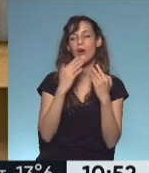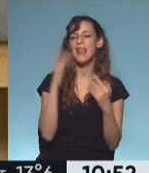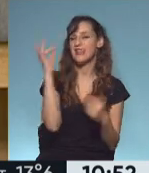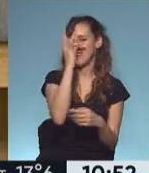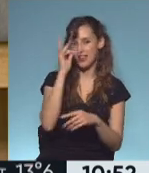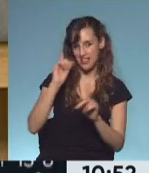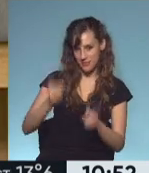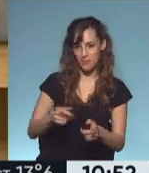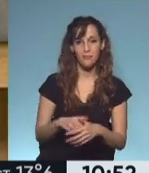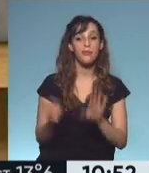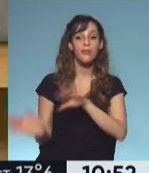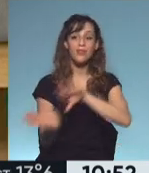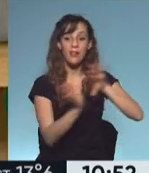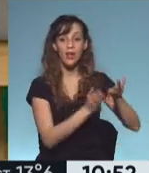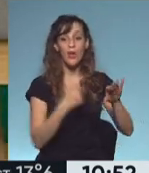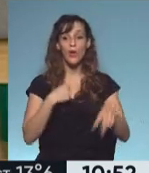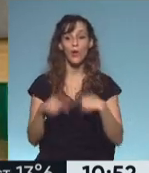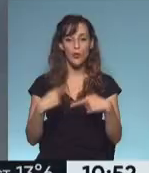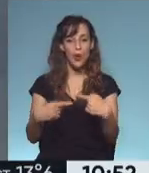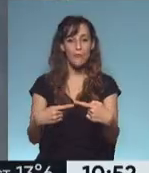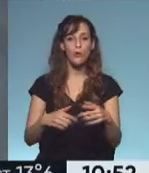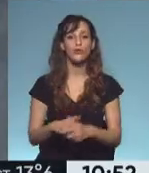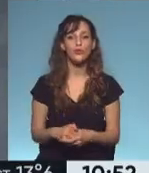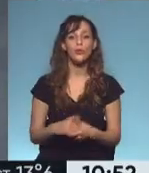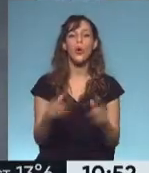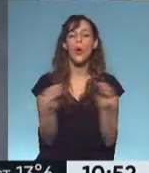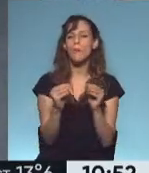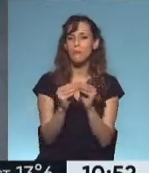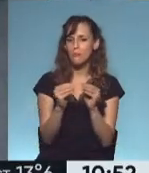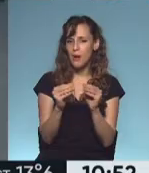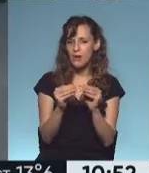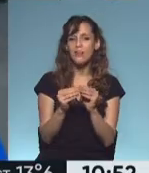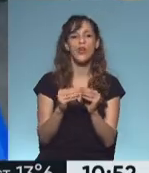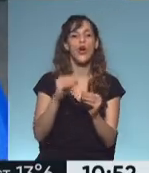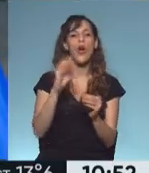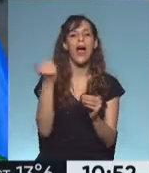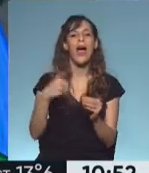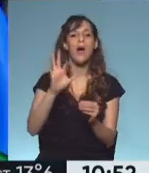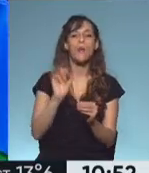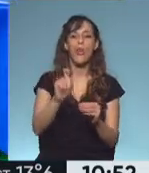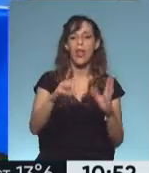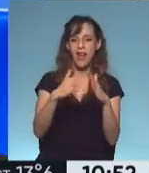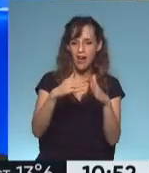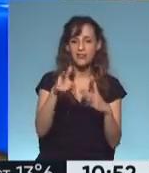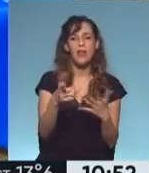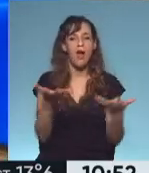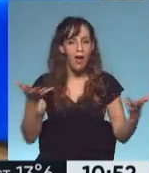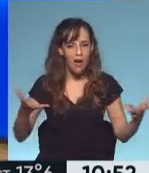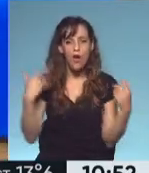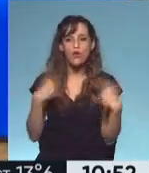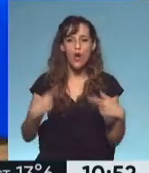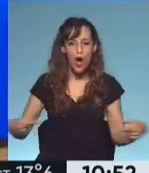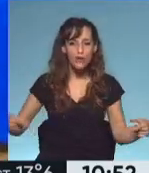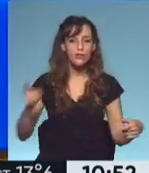Bien, Seguimos ahora con Soy Amo de Casa. Mirá las cosas divinas que tenemos acá arriba. Yo veo plantas y